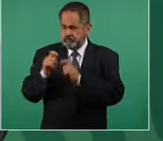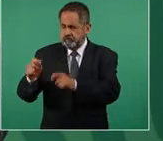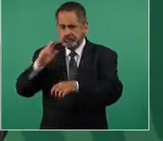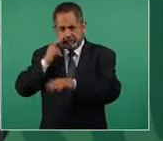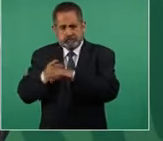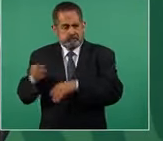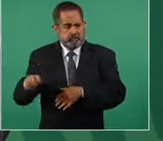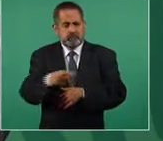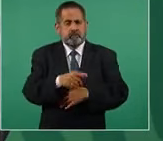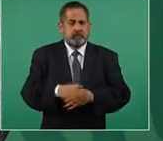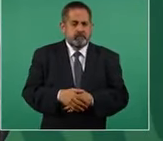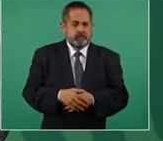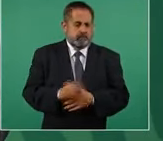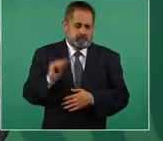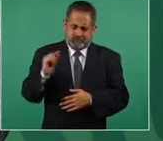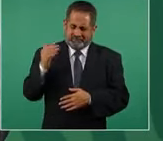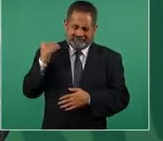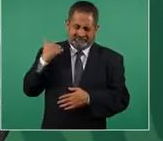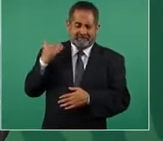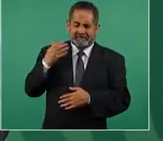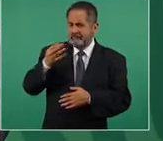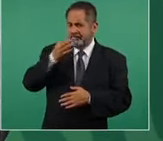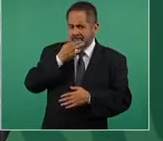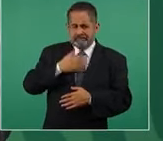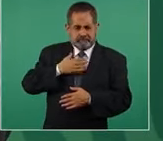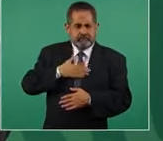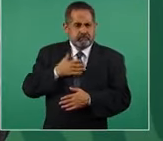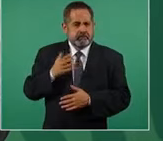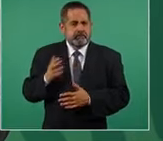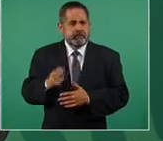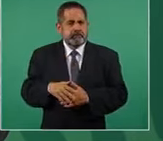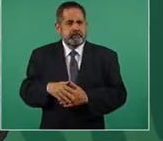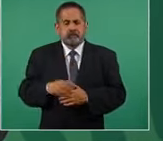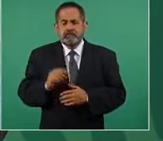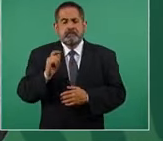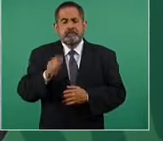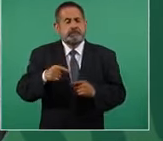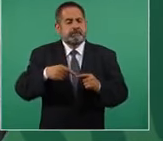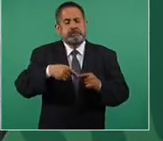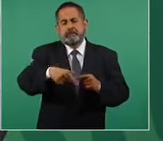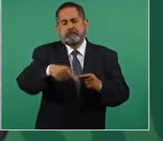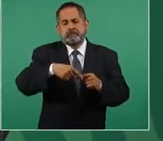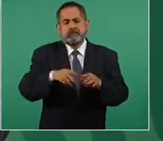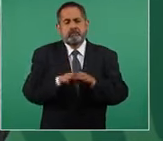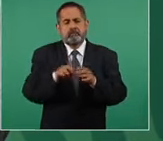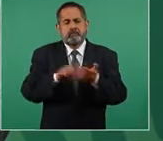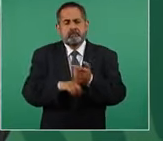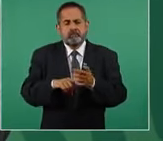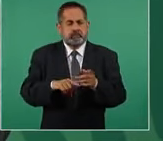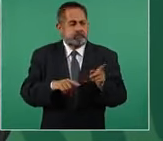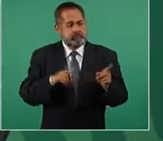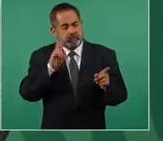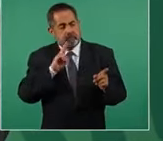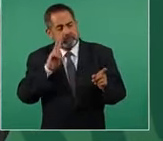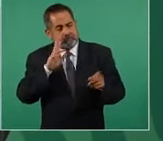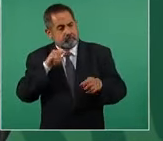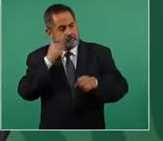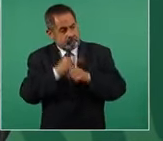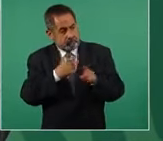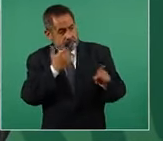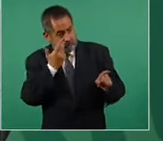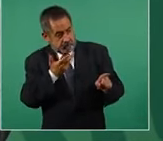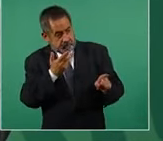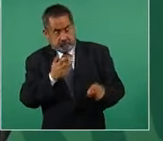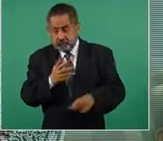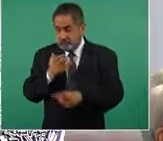Me acaba de informar y es cosa de que haya voluntad de las partes,